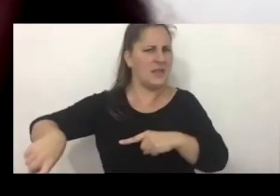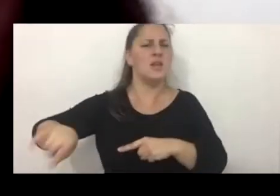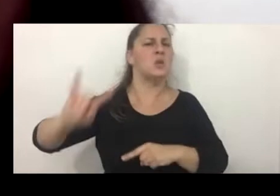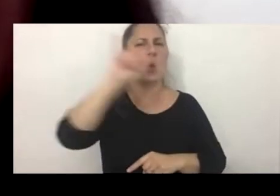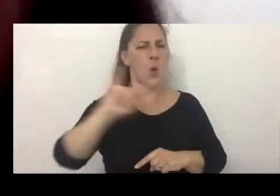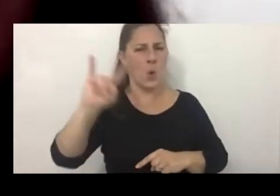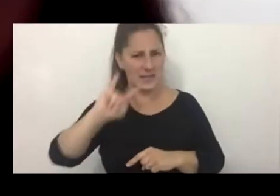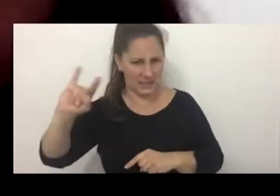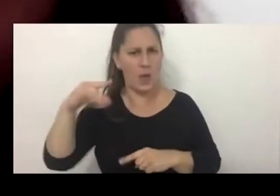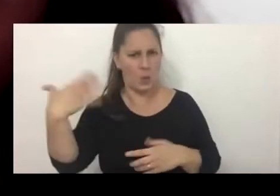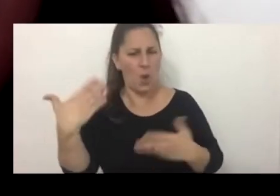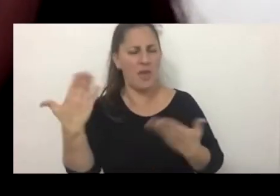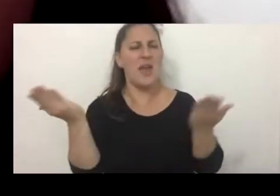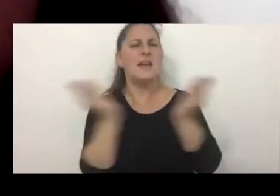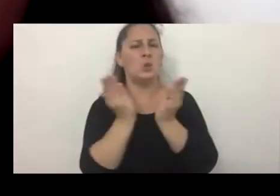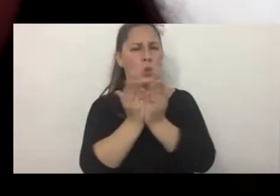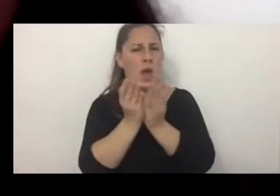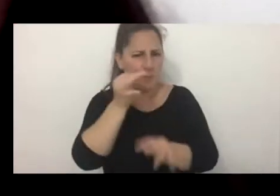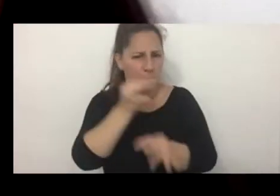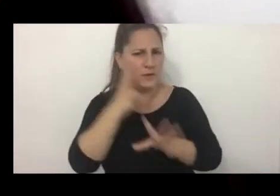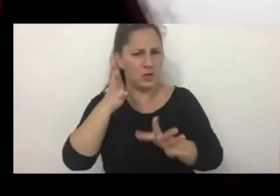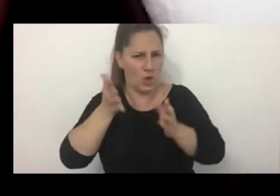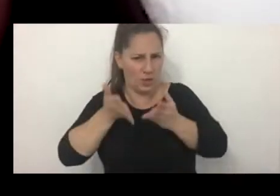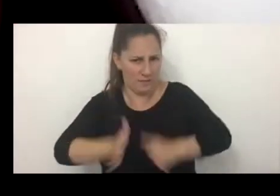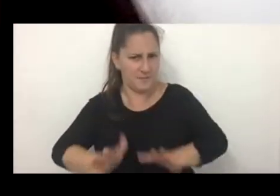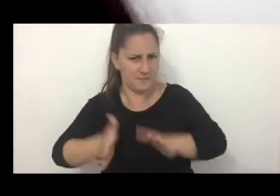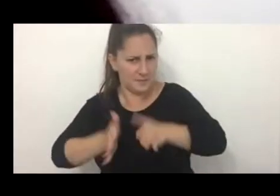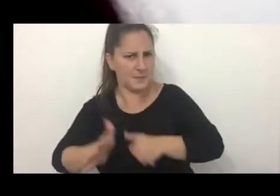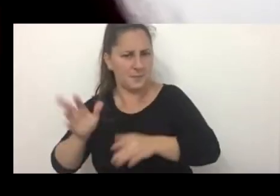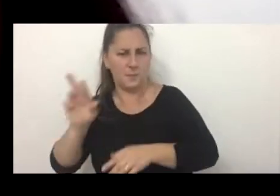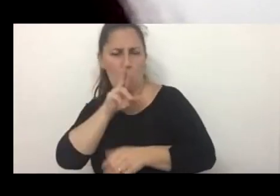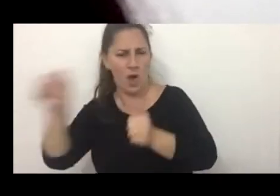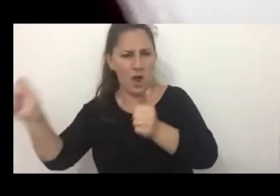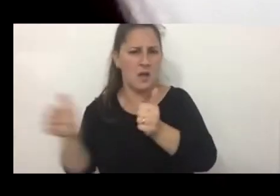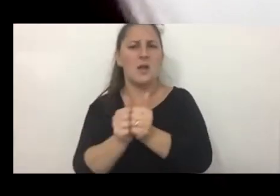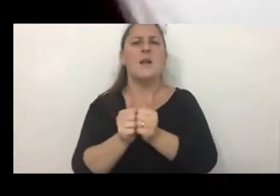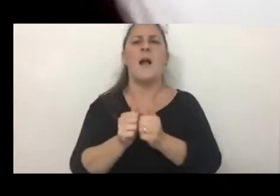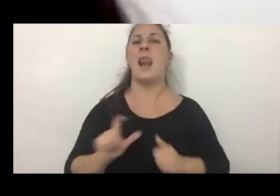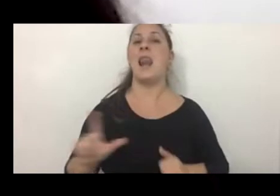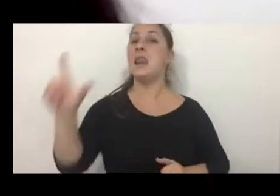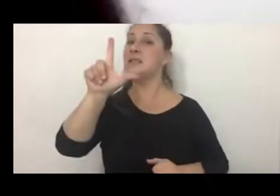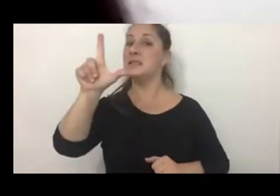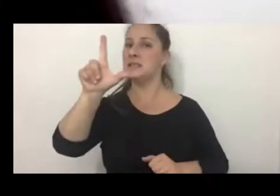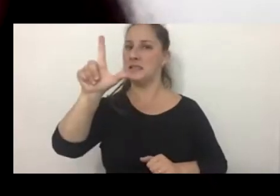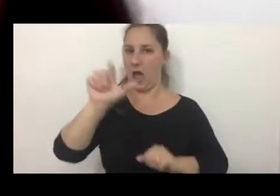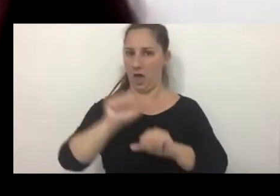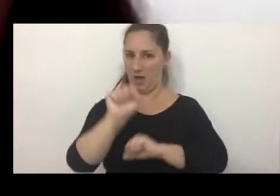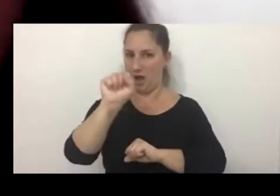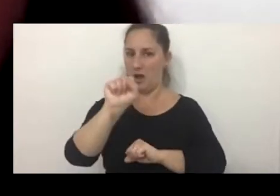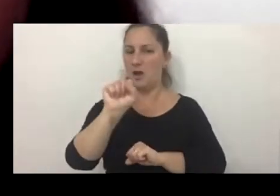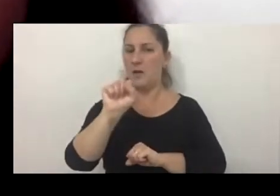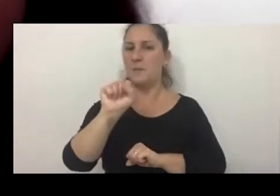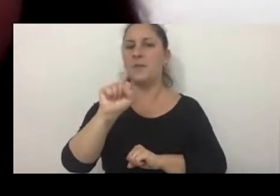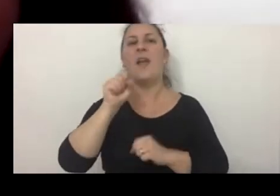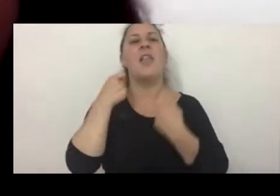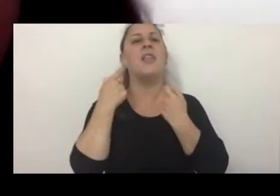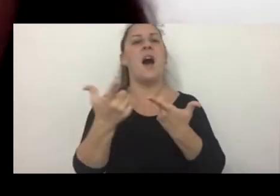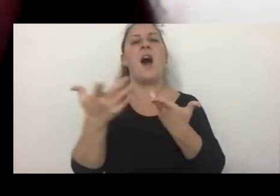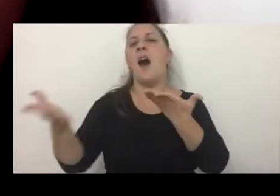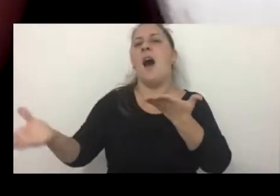distintas escuelas, funcionó una en Córdoba, las más importantes, ¿no? En Córdoba, en Buenos Aires, la que dependía de la Universidad de Buenos